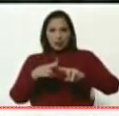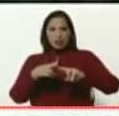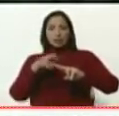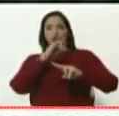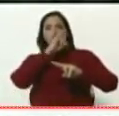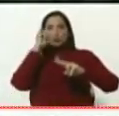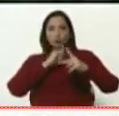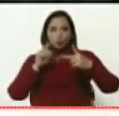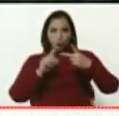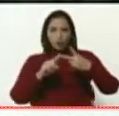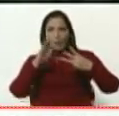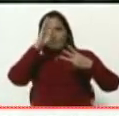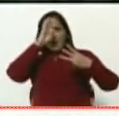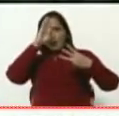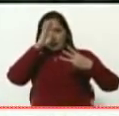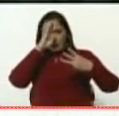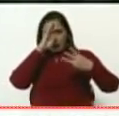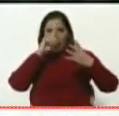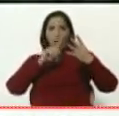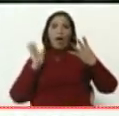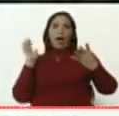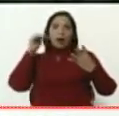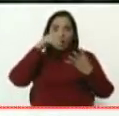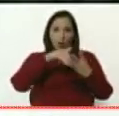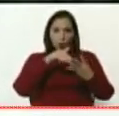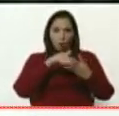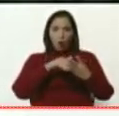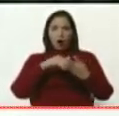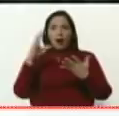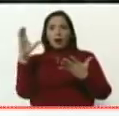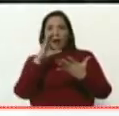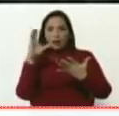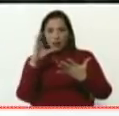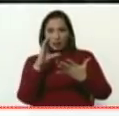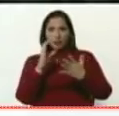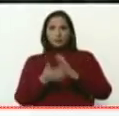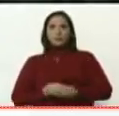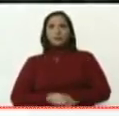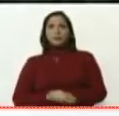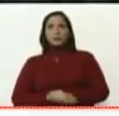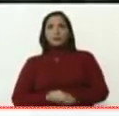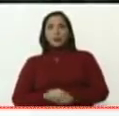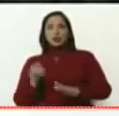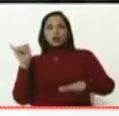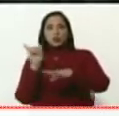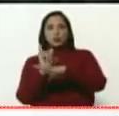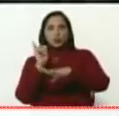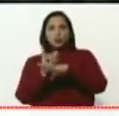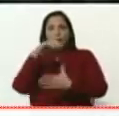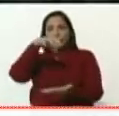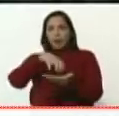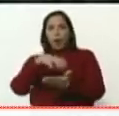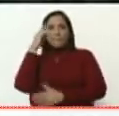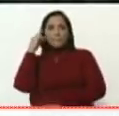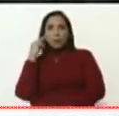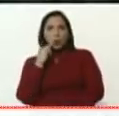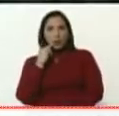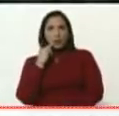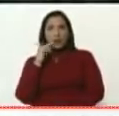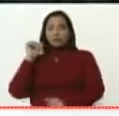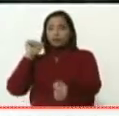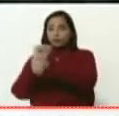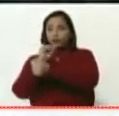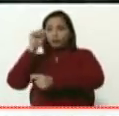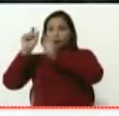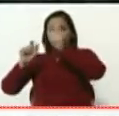Zulia, Barinas, Aragua, Distrito Capital, Sucre y el estado Bolívar. Los detenidos,